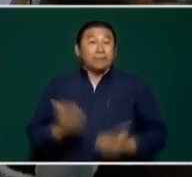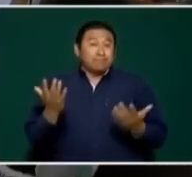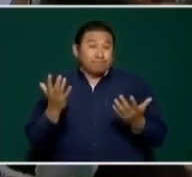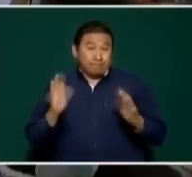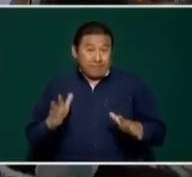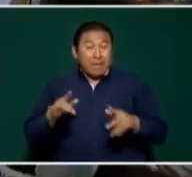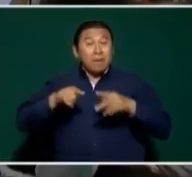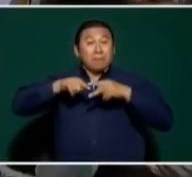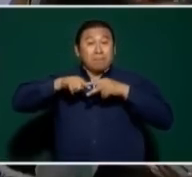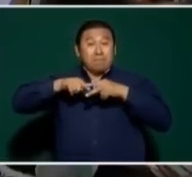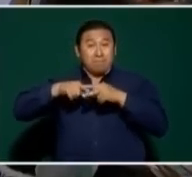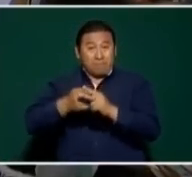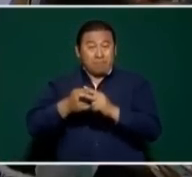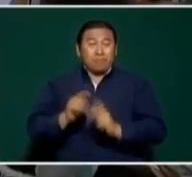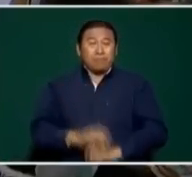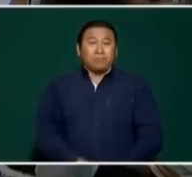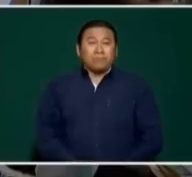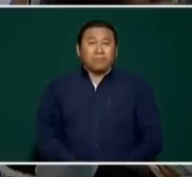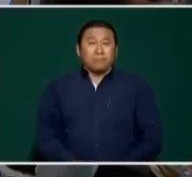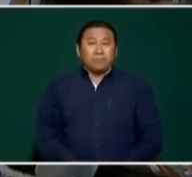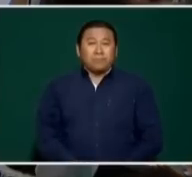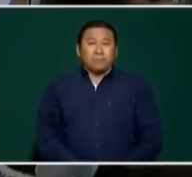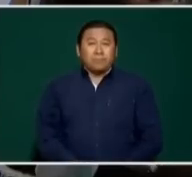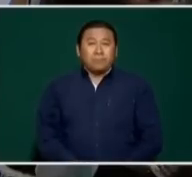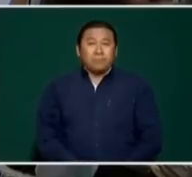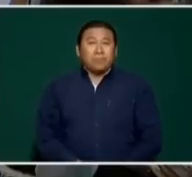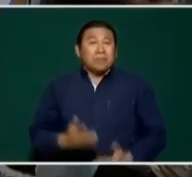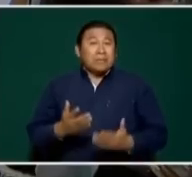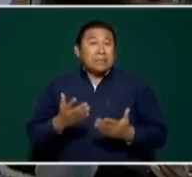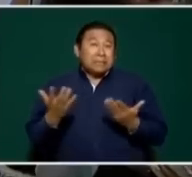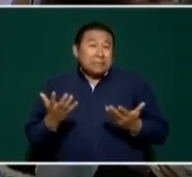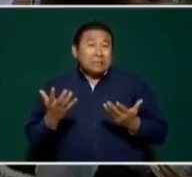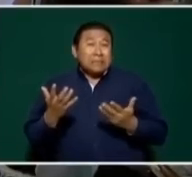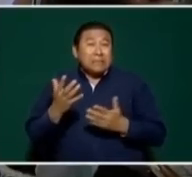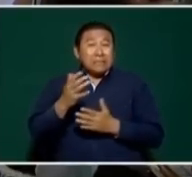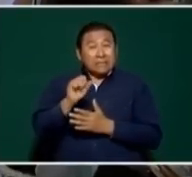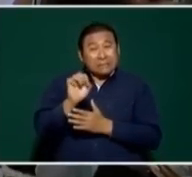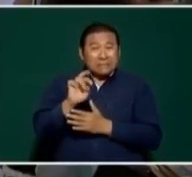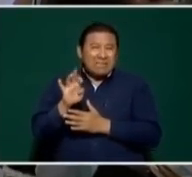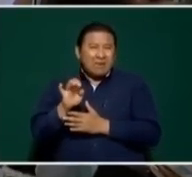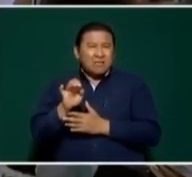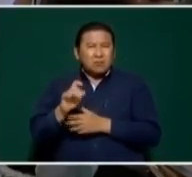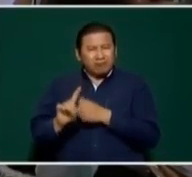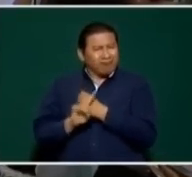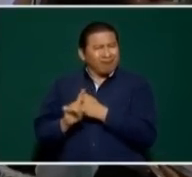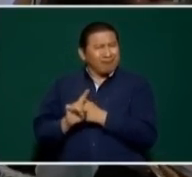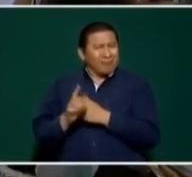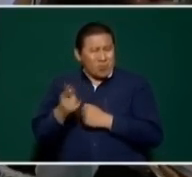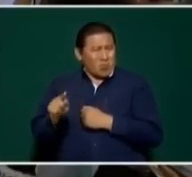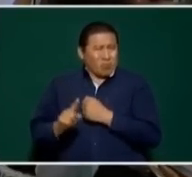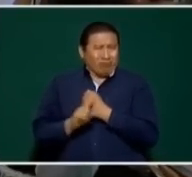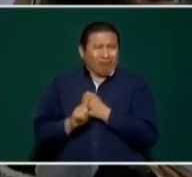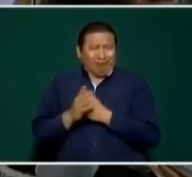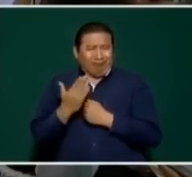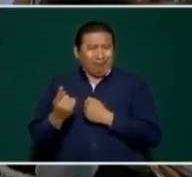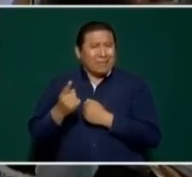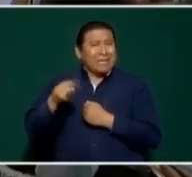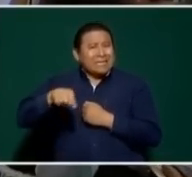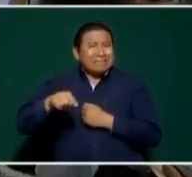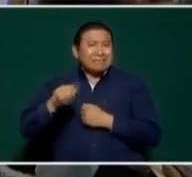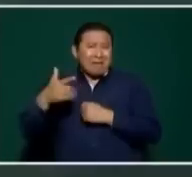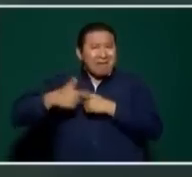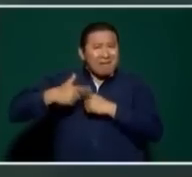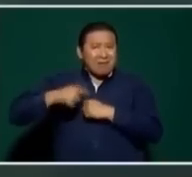Vamos a partir de que lo debemos de tomar así. El sargazo no es un problema, el sargazo es una situación que se está